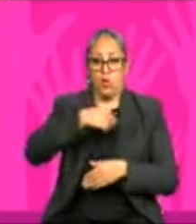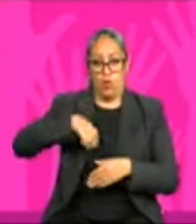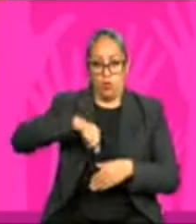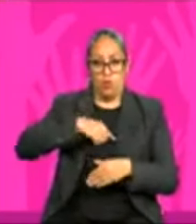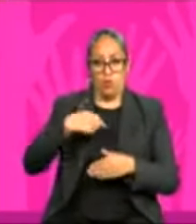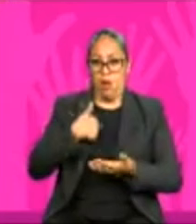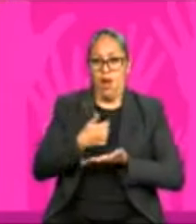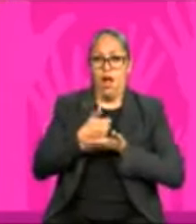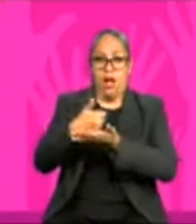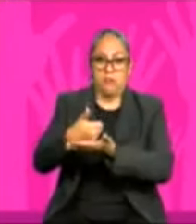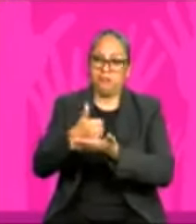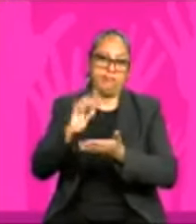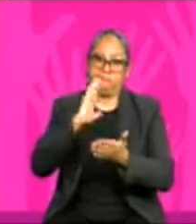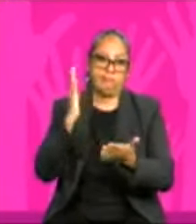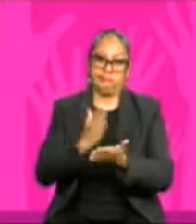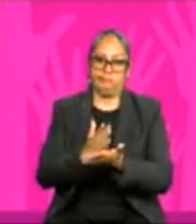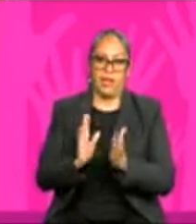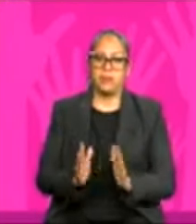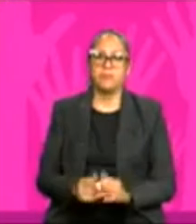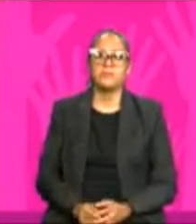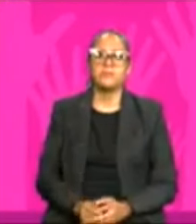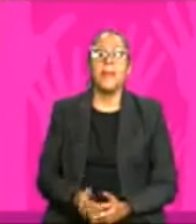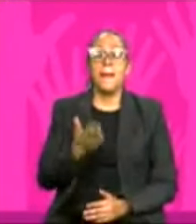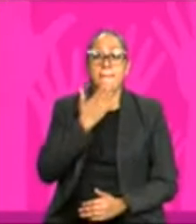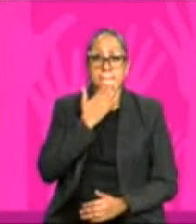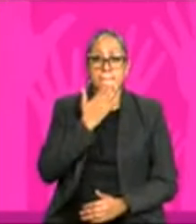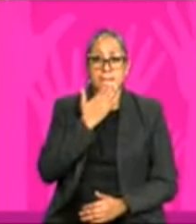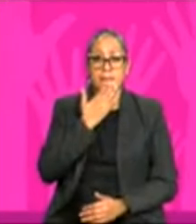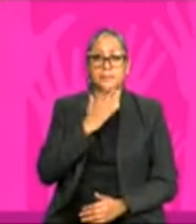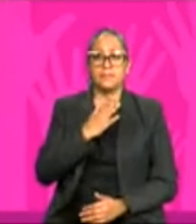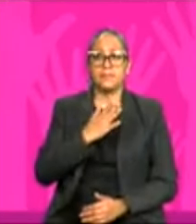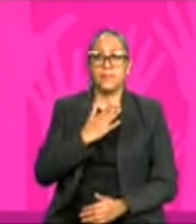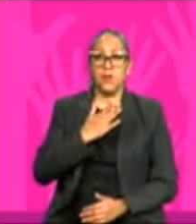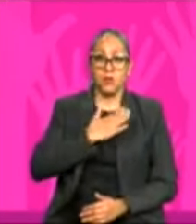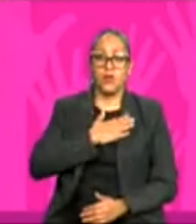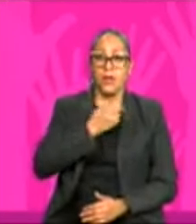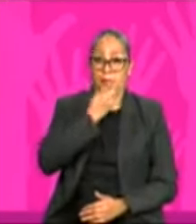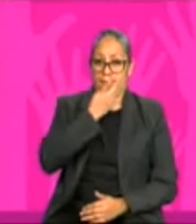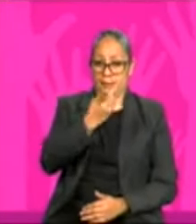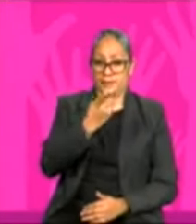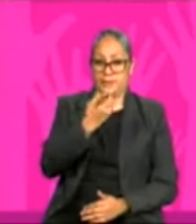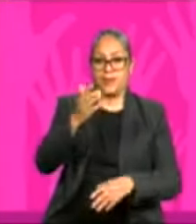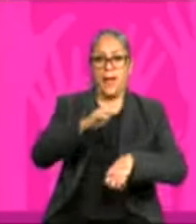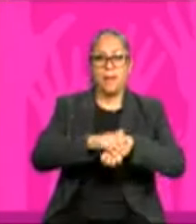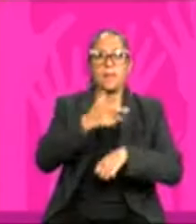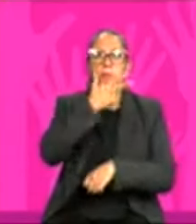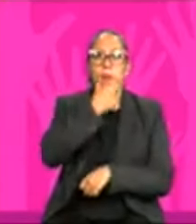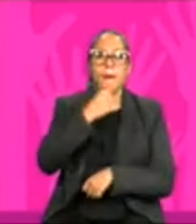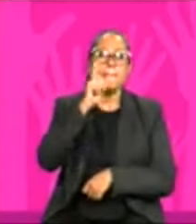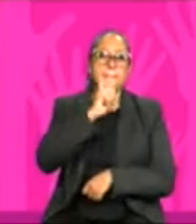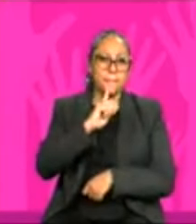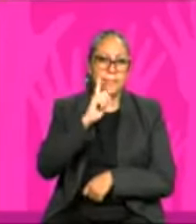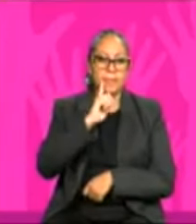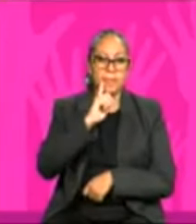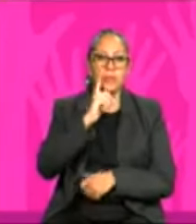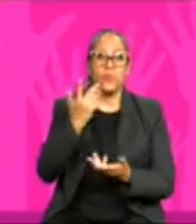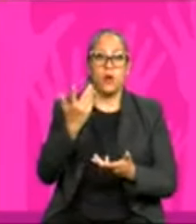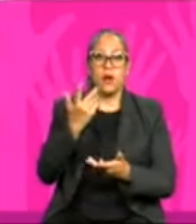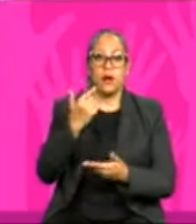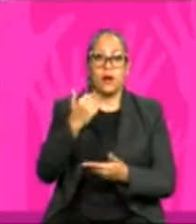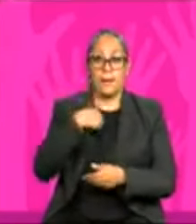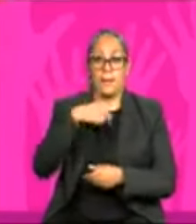impunidad. Bien. Y como bien yo les decía, amigas y amigos, quien ha sido justamente pues